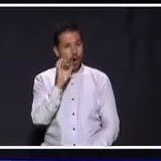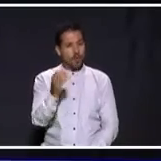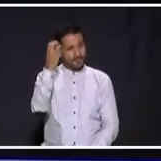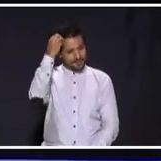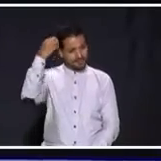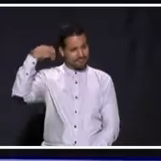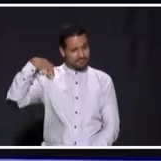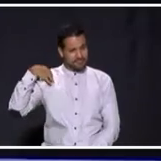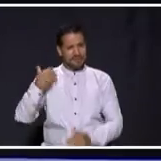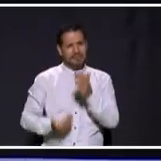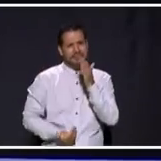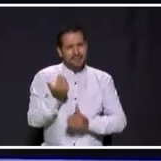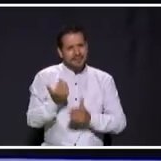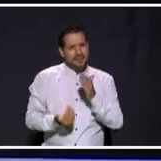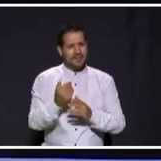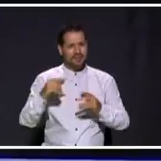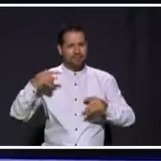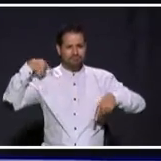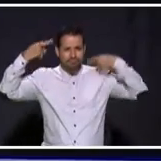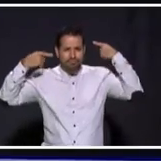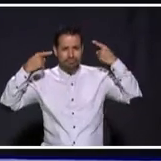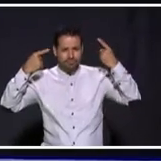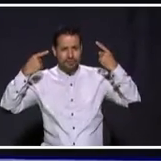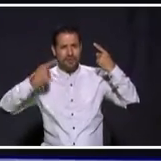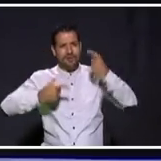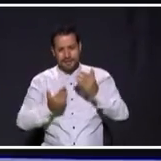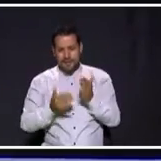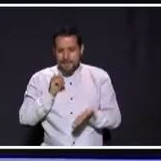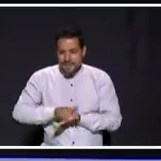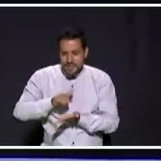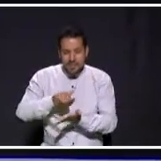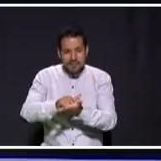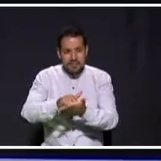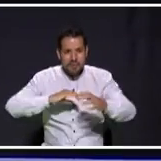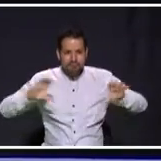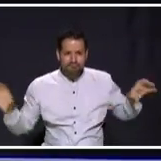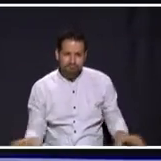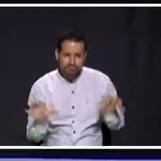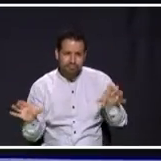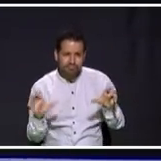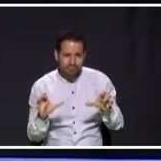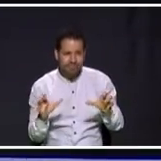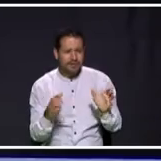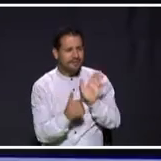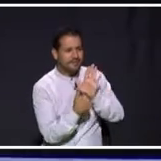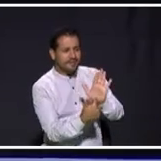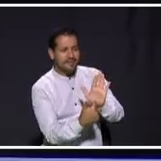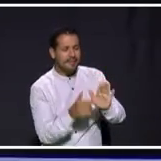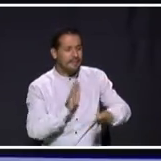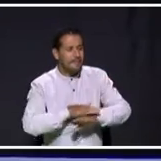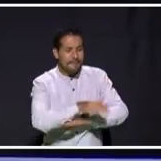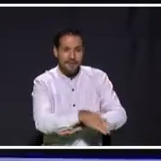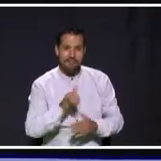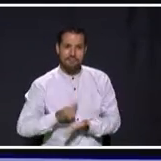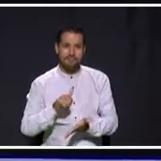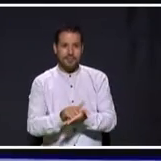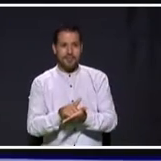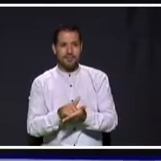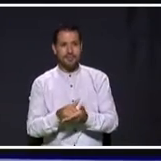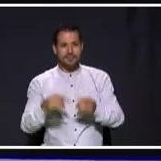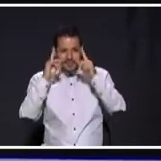locura está en creer que haciendo lo mismo se pueden obtener resultados distintos si elegimos los mismos tendremos los mismos